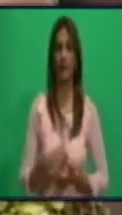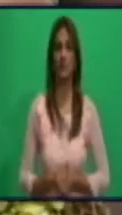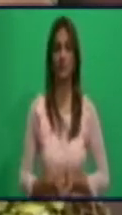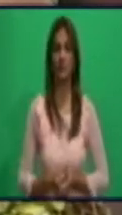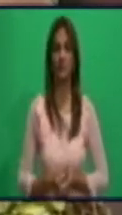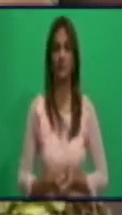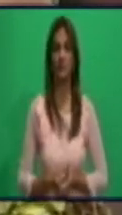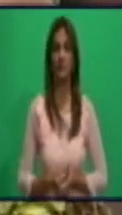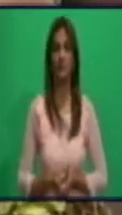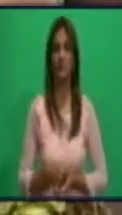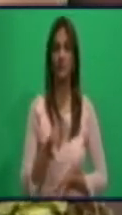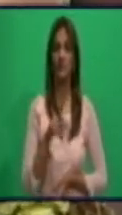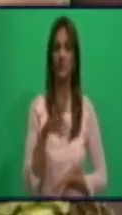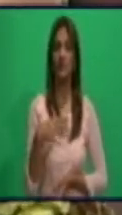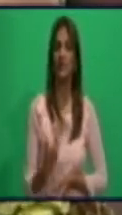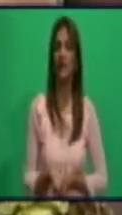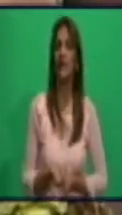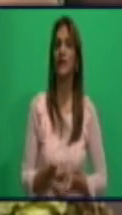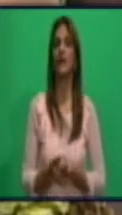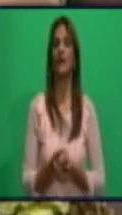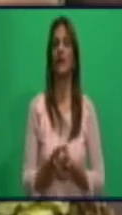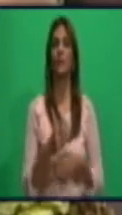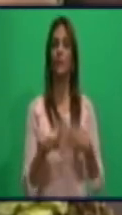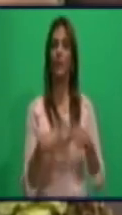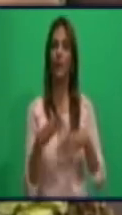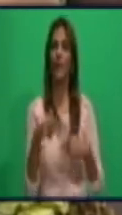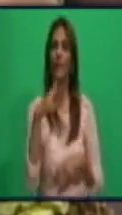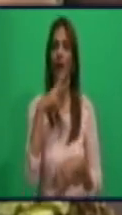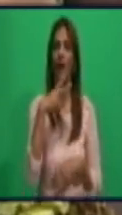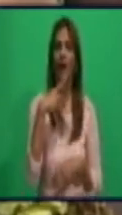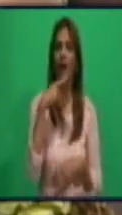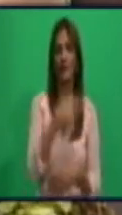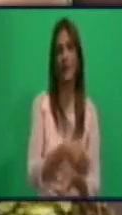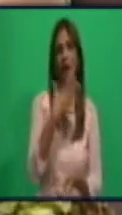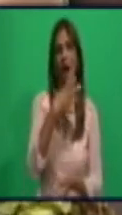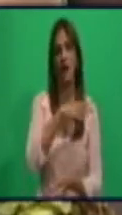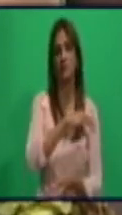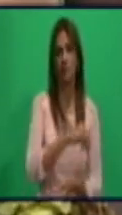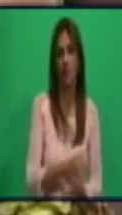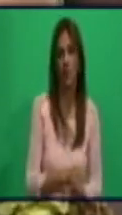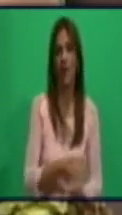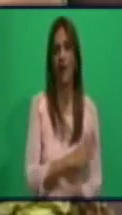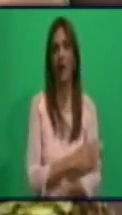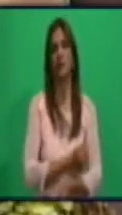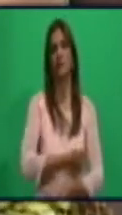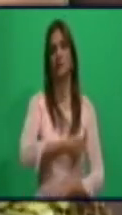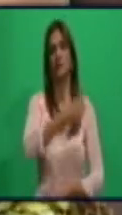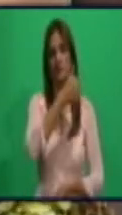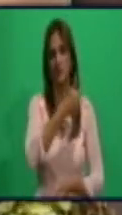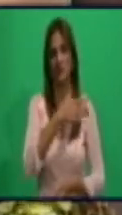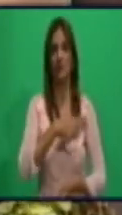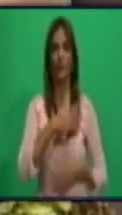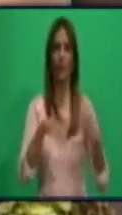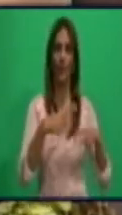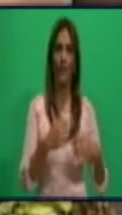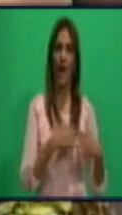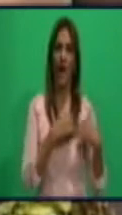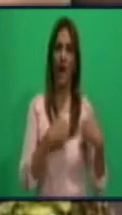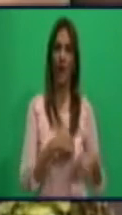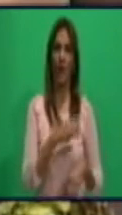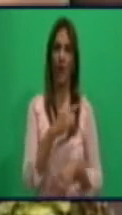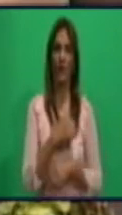personas que tienen una comorbilidad asociada como la diabetes, la hipertensión, la cardiopatía, el asma bronquial, pacientes